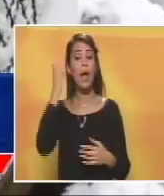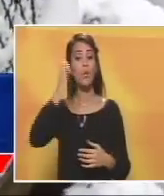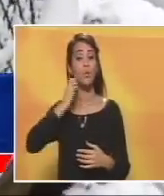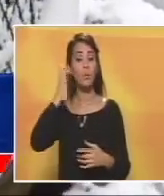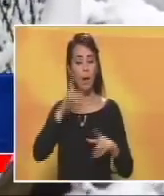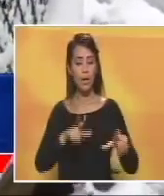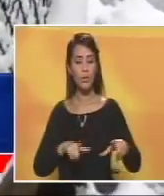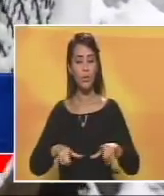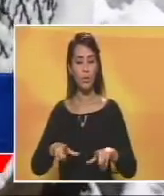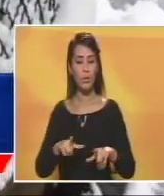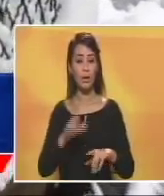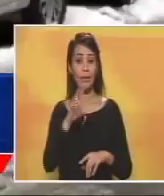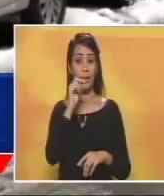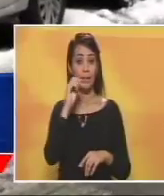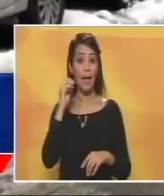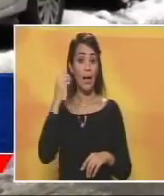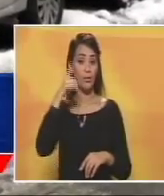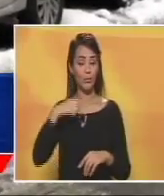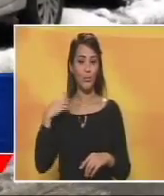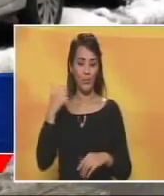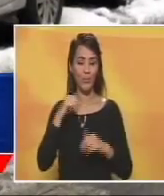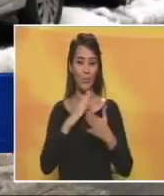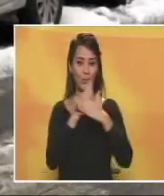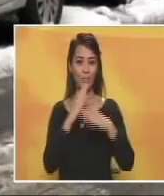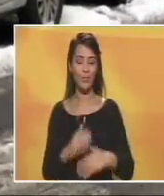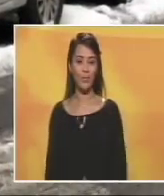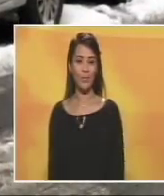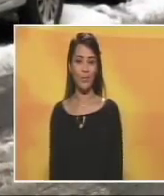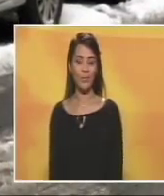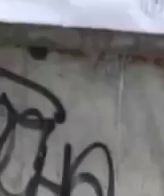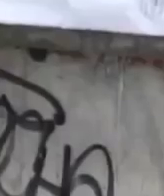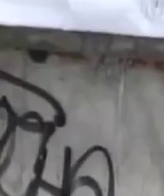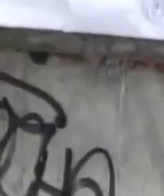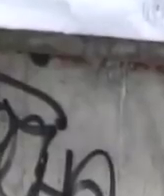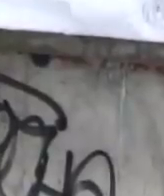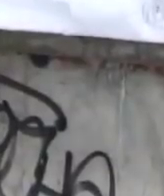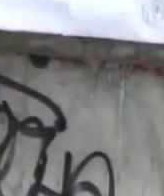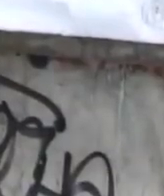peor nevada en 30 años. Los detalles se los contamos en breve, no se aparten, ya volvemos.